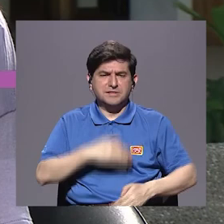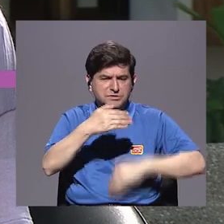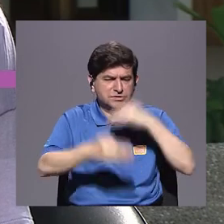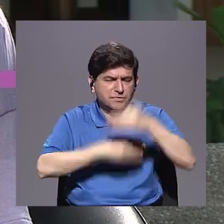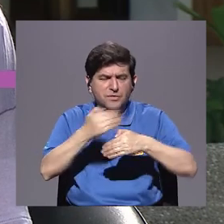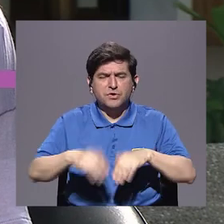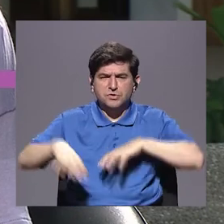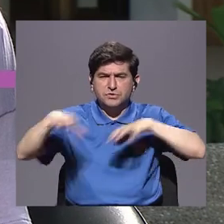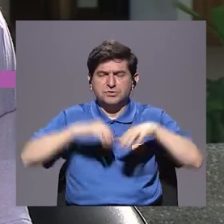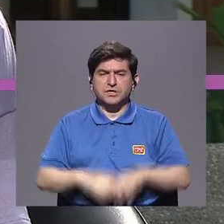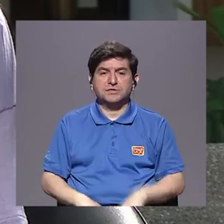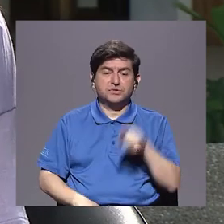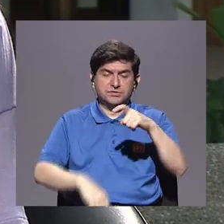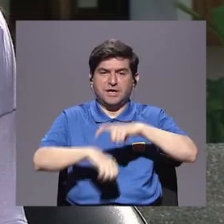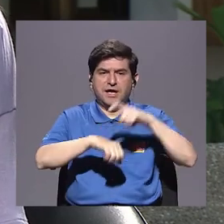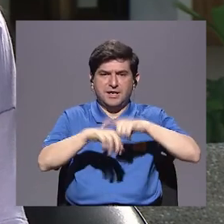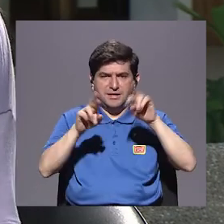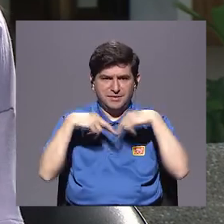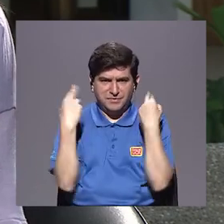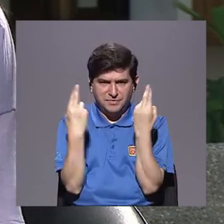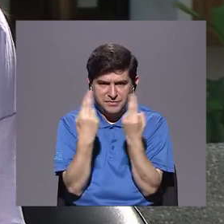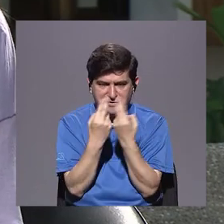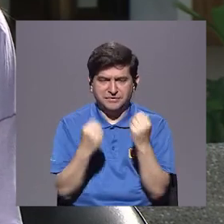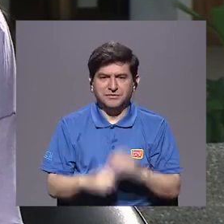movimiento durante la sesión. Probablemente